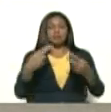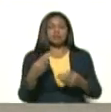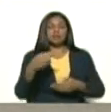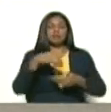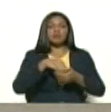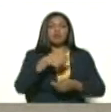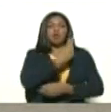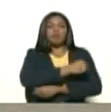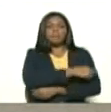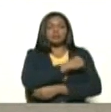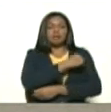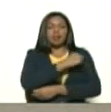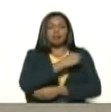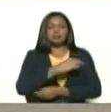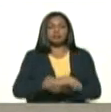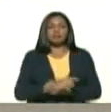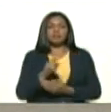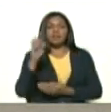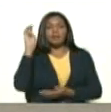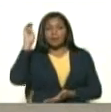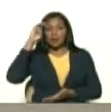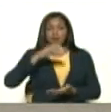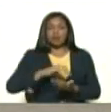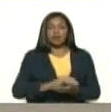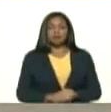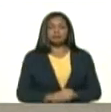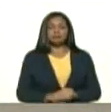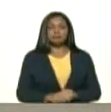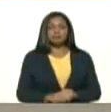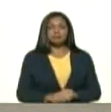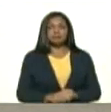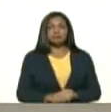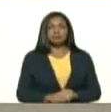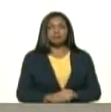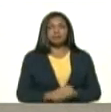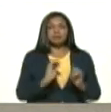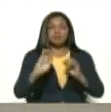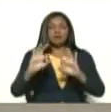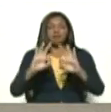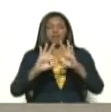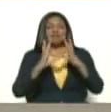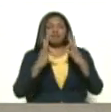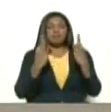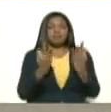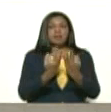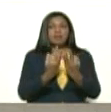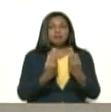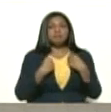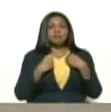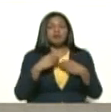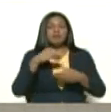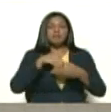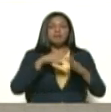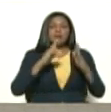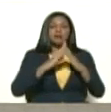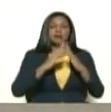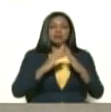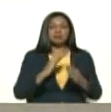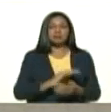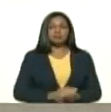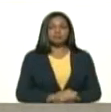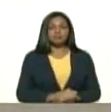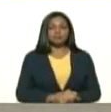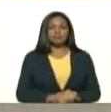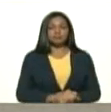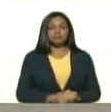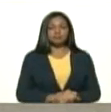hospital Cipriano Castro. Y en este mismo caso, fíjense, en la misma familia, vive en el mismo hogar. Y